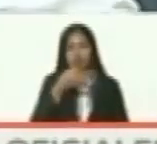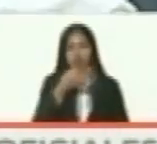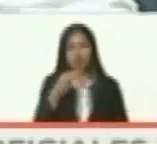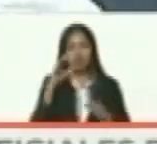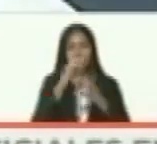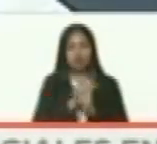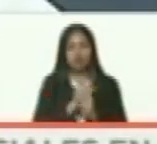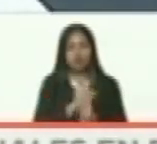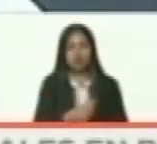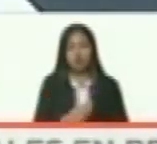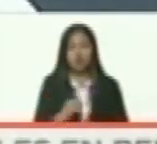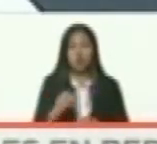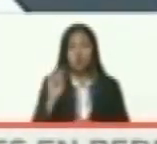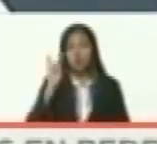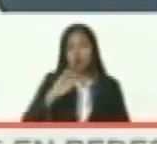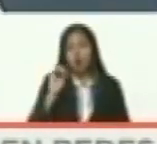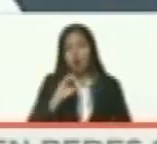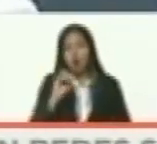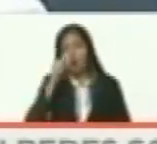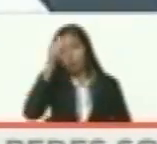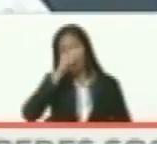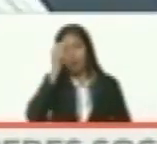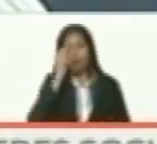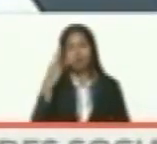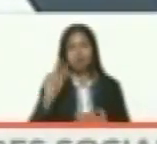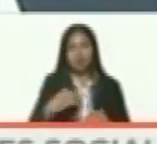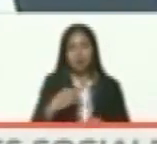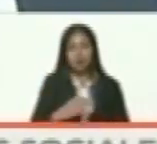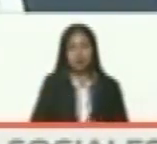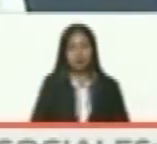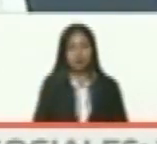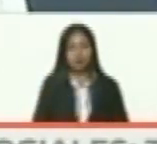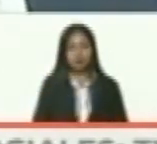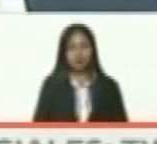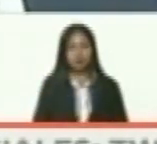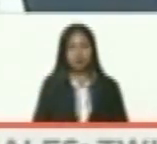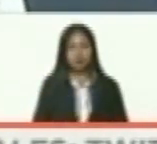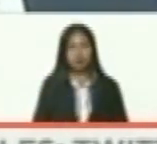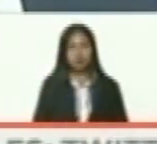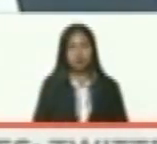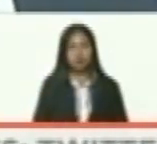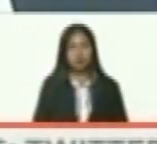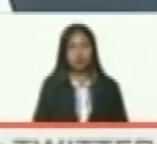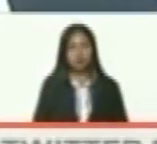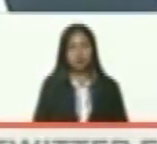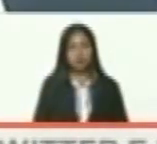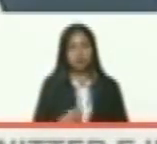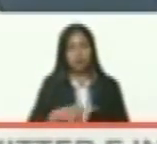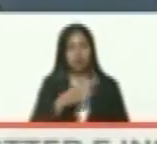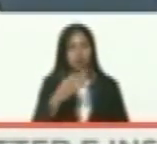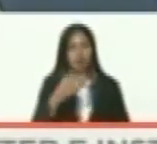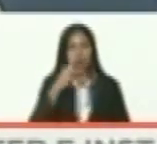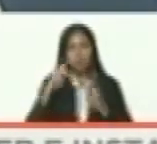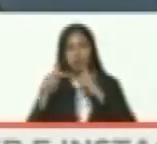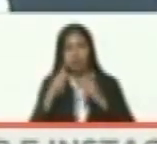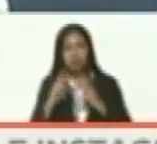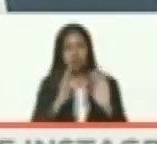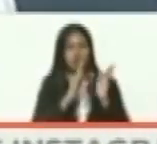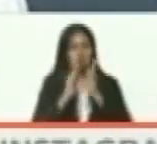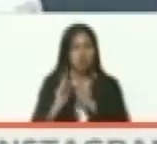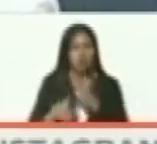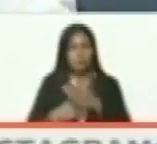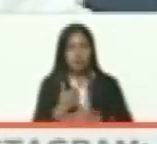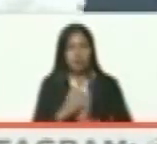noche, un lunes, un domingo. Somos de verdad, es un poder espiritual, político, organizativo,